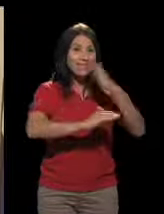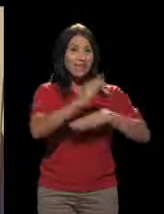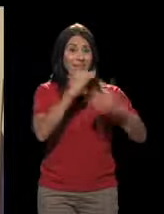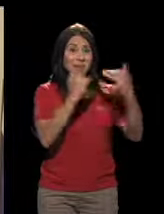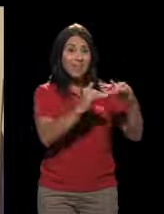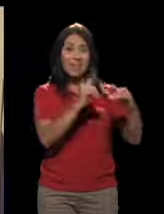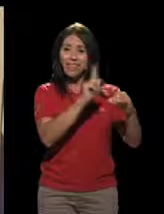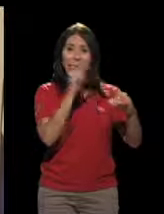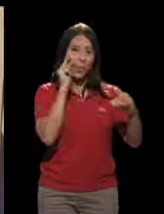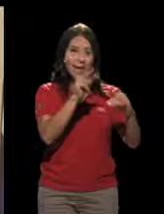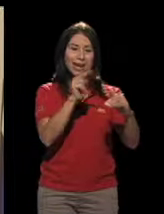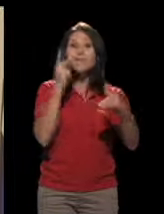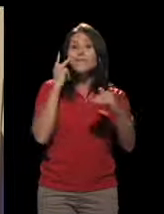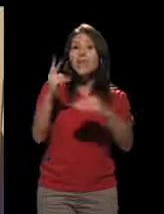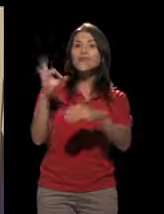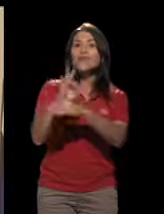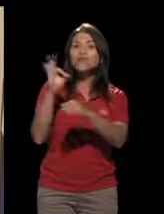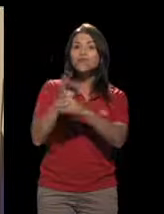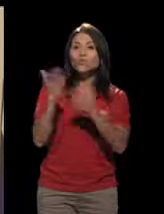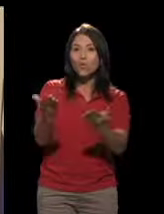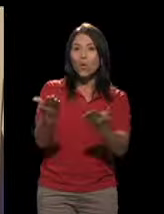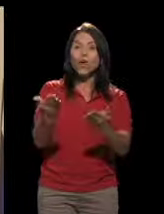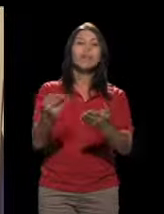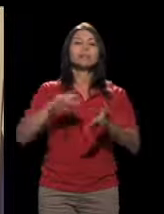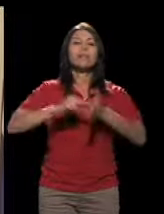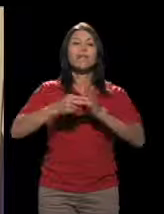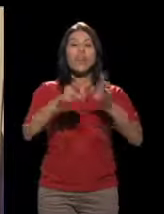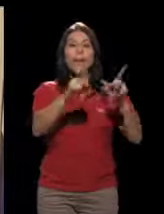la limitante. Por lo tanto, las personas con